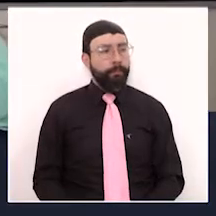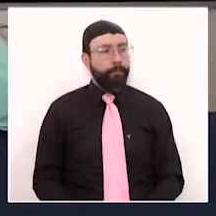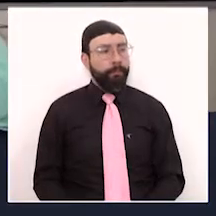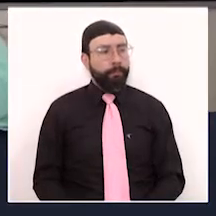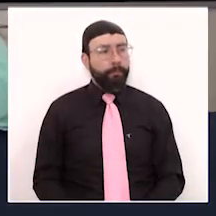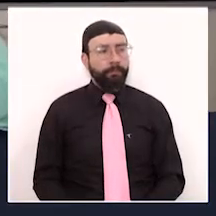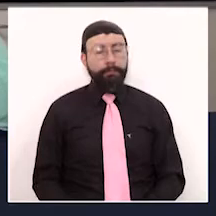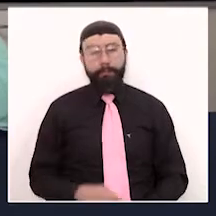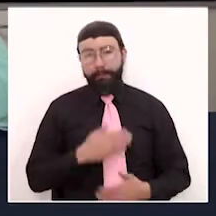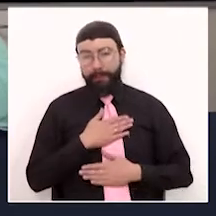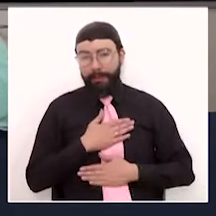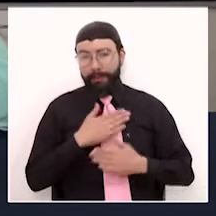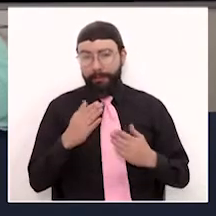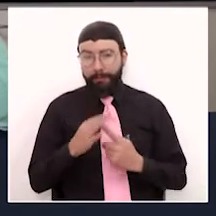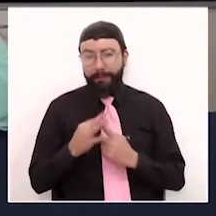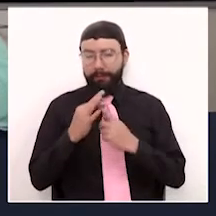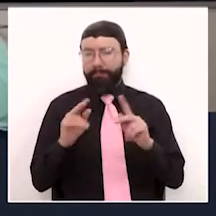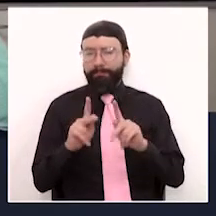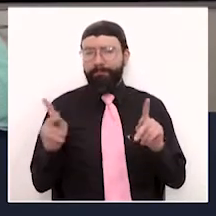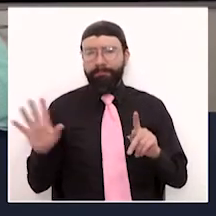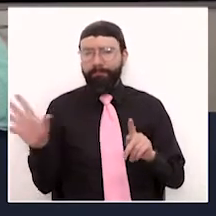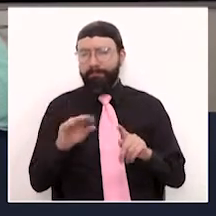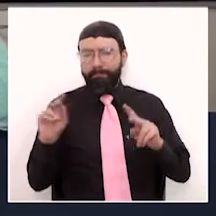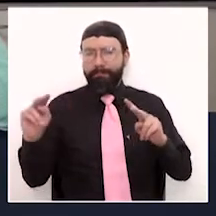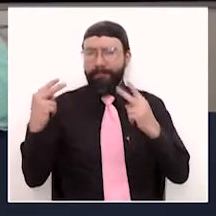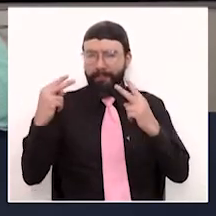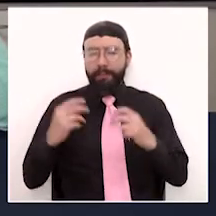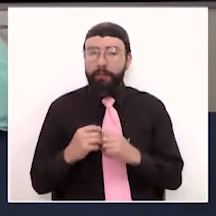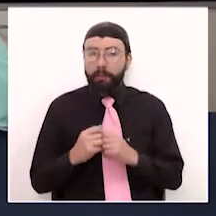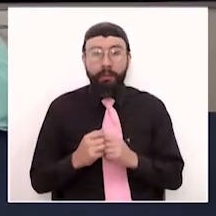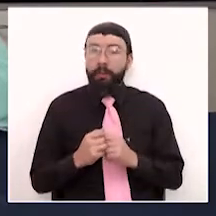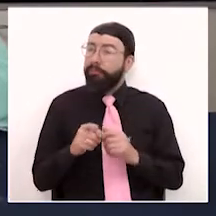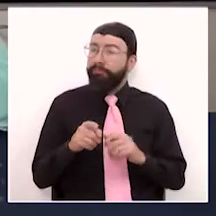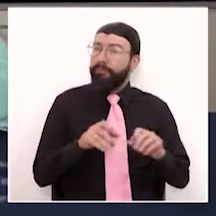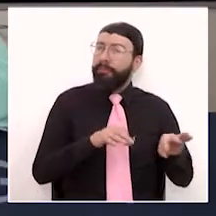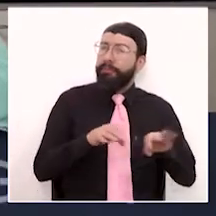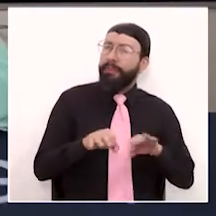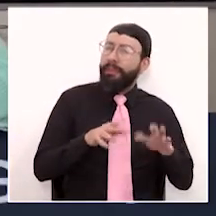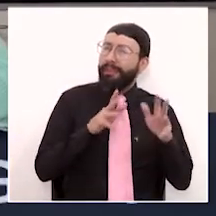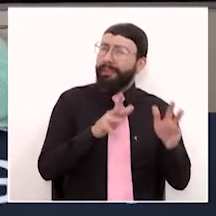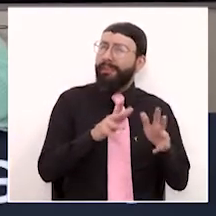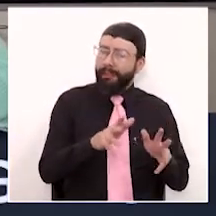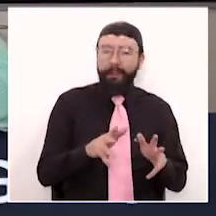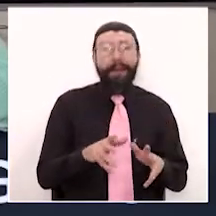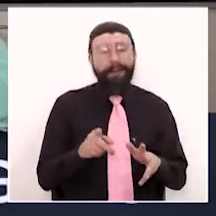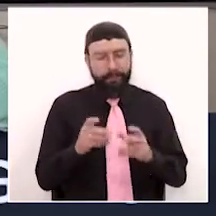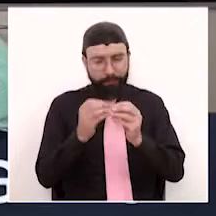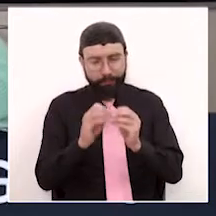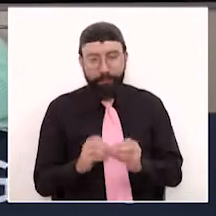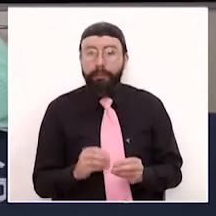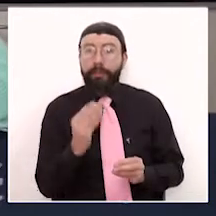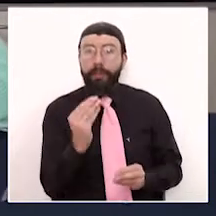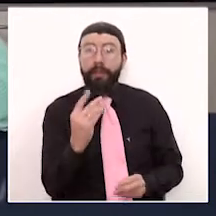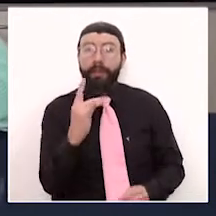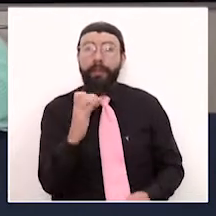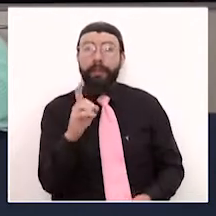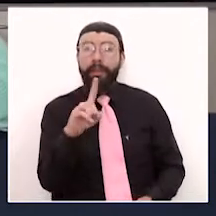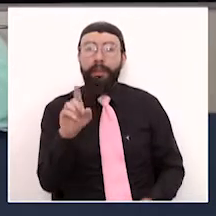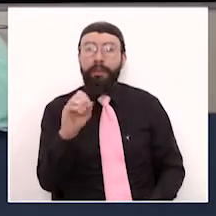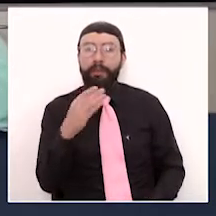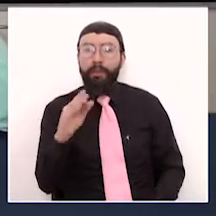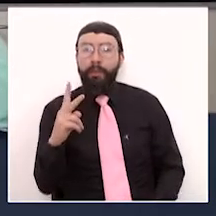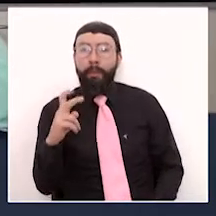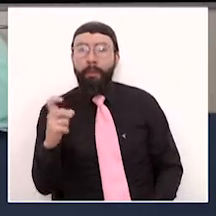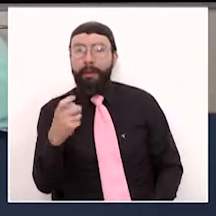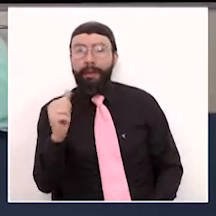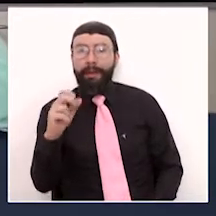Un saludo muy especial a todas las personas que nos están viendo. Hoy vamos a enseñarles a hacer un queso vegano. Me encuentro junto a mi madre.